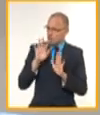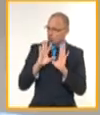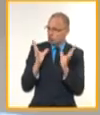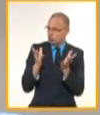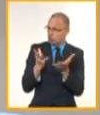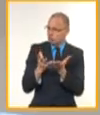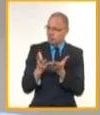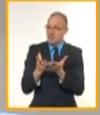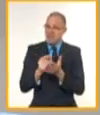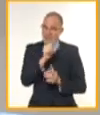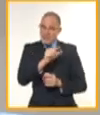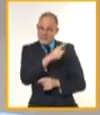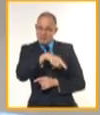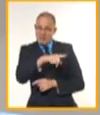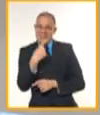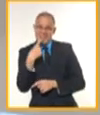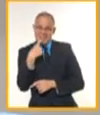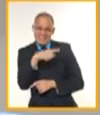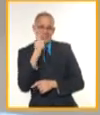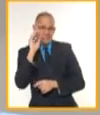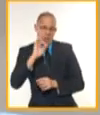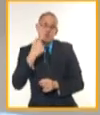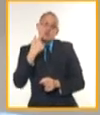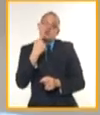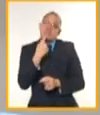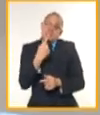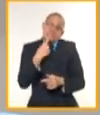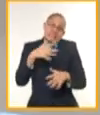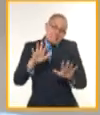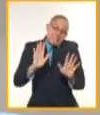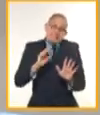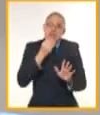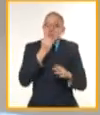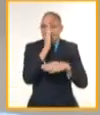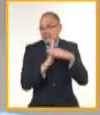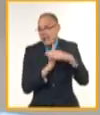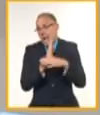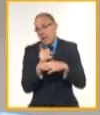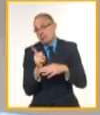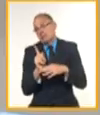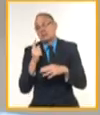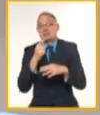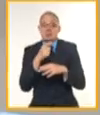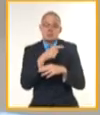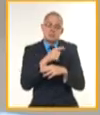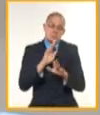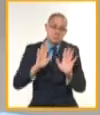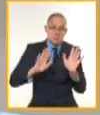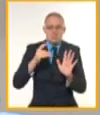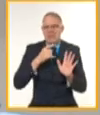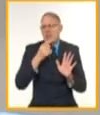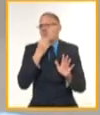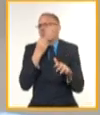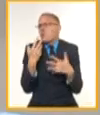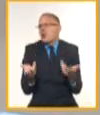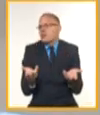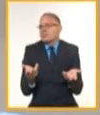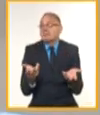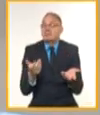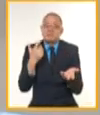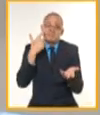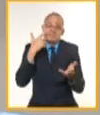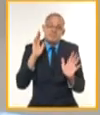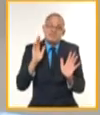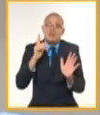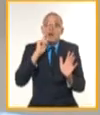que dicen, aquí las opiniones que les voy a dar se dividen. Bueno, ¿qué puede pasar? Aquí les repito, hay una división de opiniones.